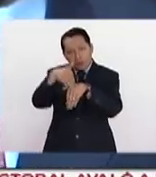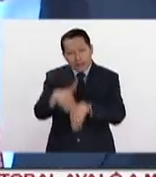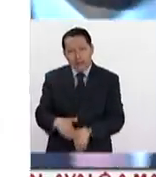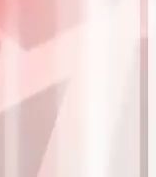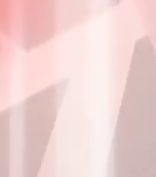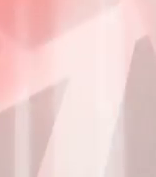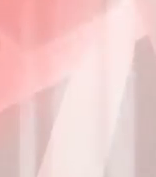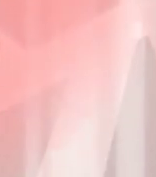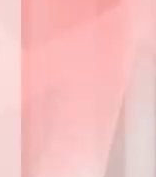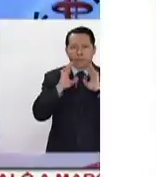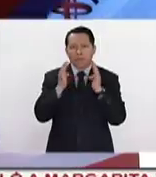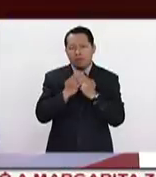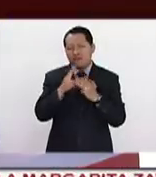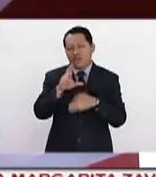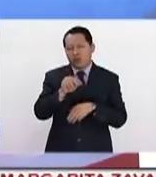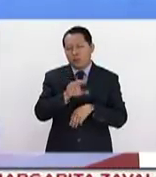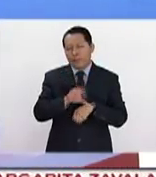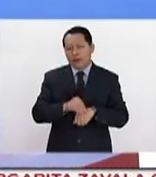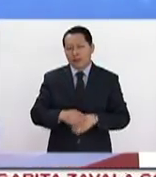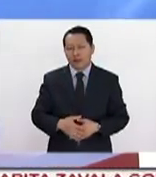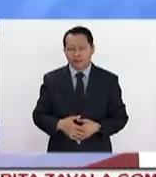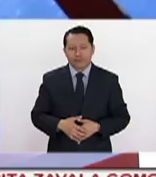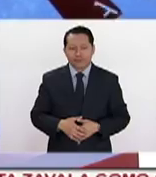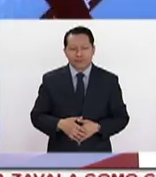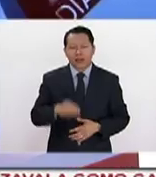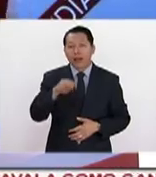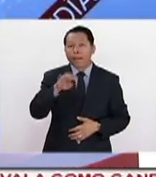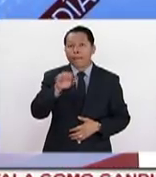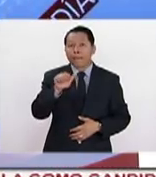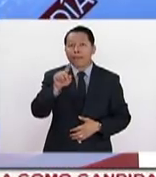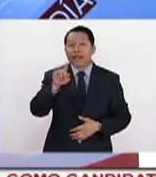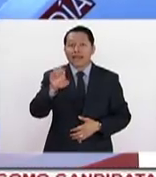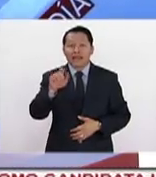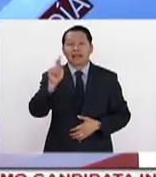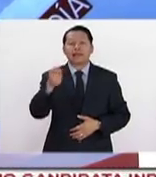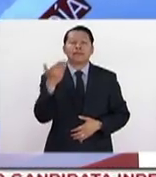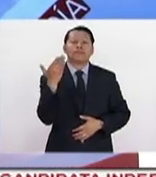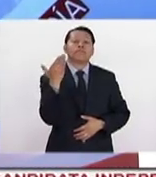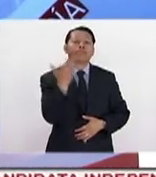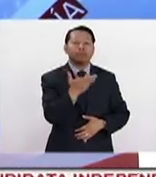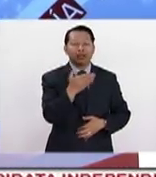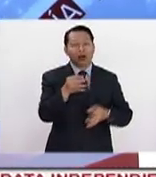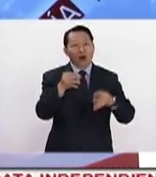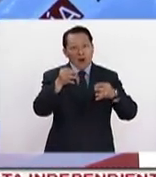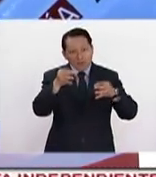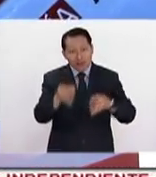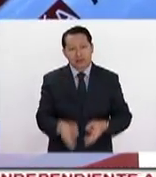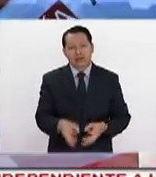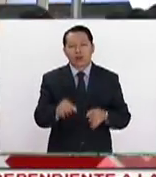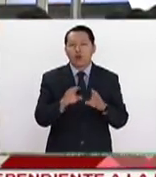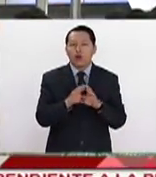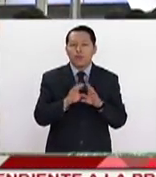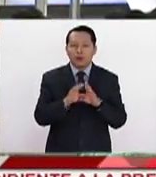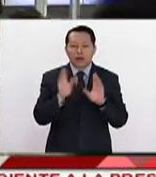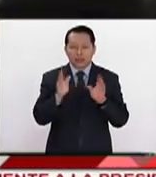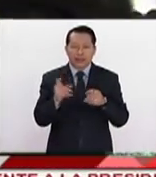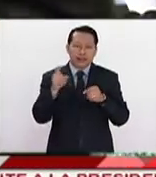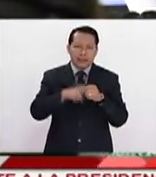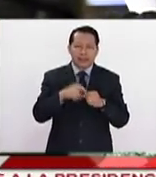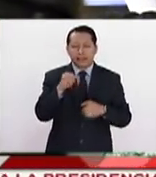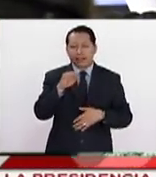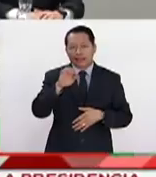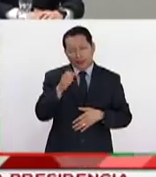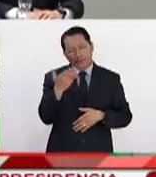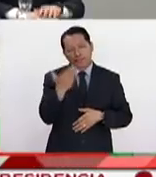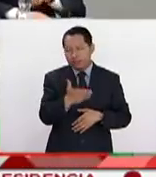permitir. En otros asuntos, José Antonio Meade solicitó oficialmente su registro como candidato a la presidencia